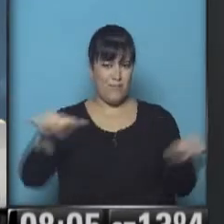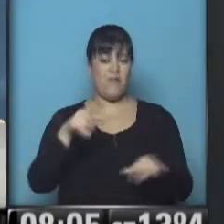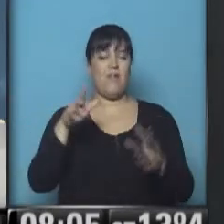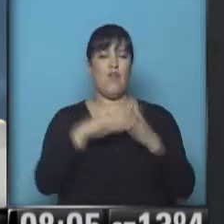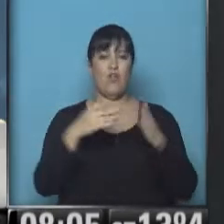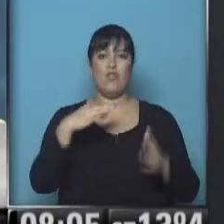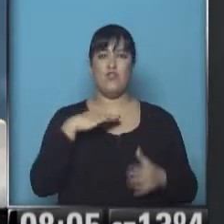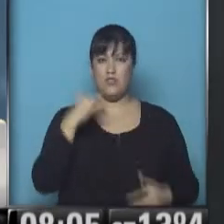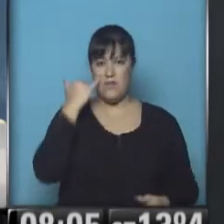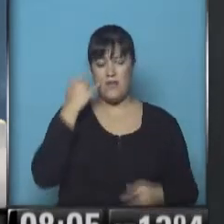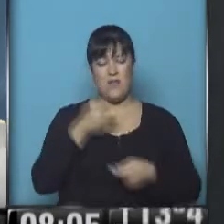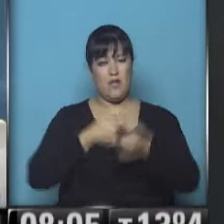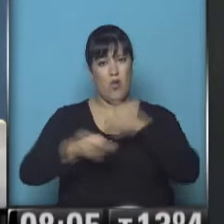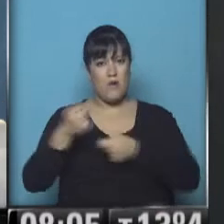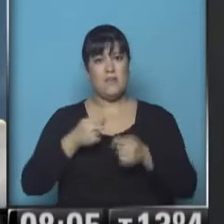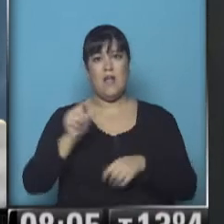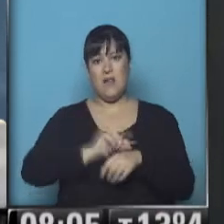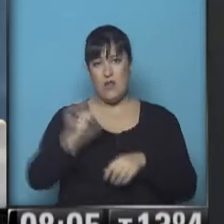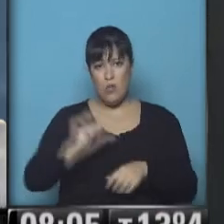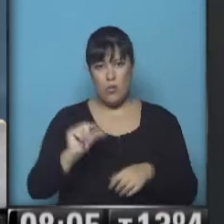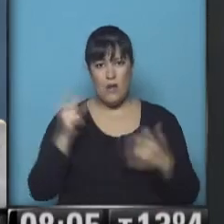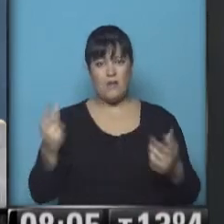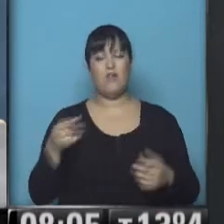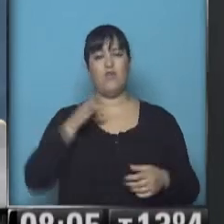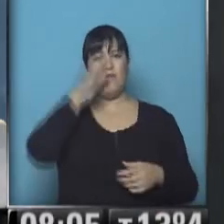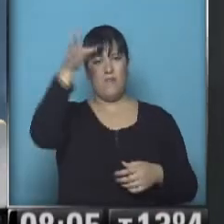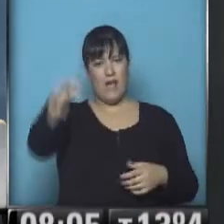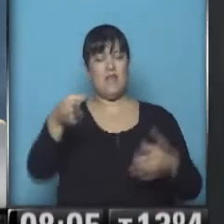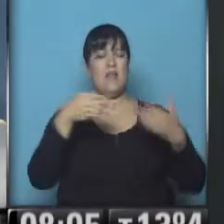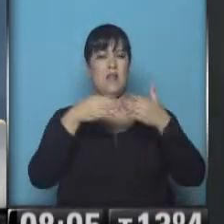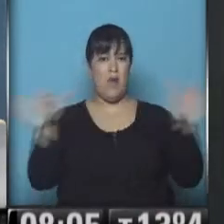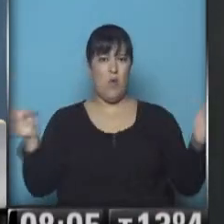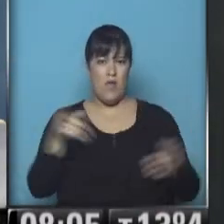y que dentro de instantes estaremos concurriendo a la inauguración